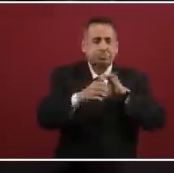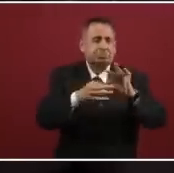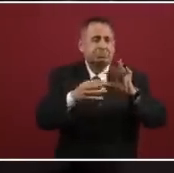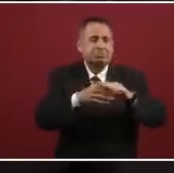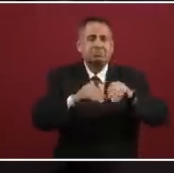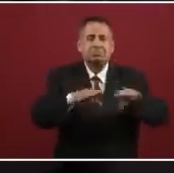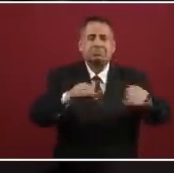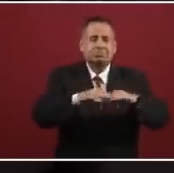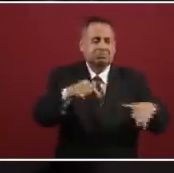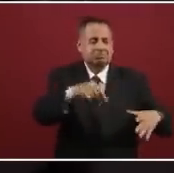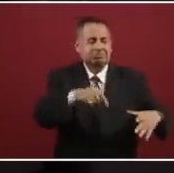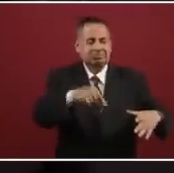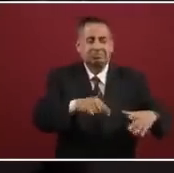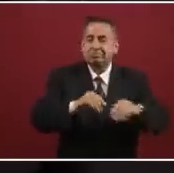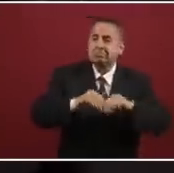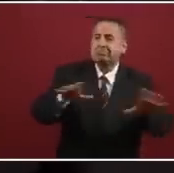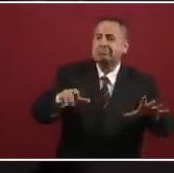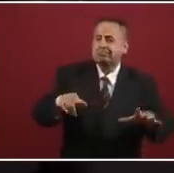Es todo un tema